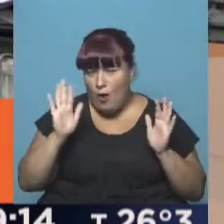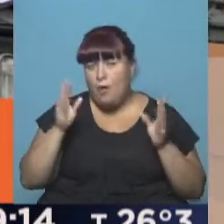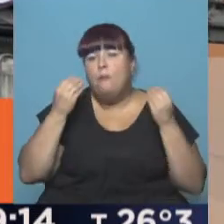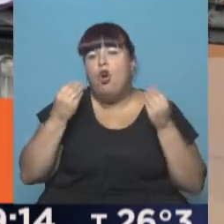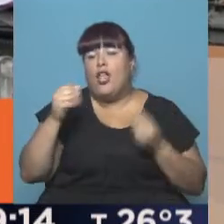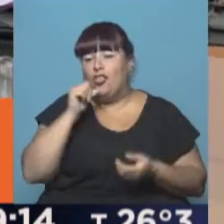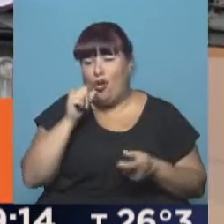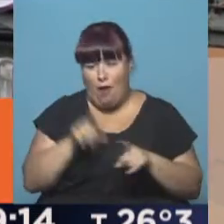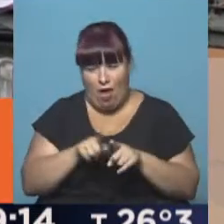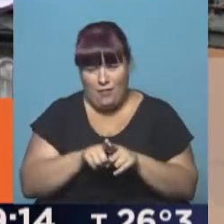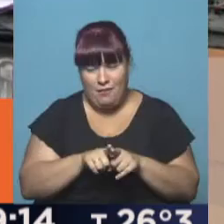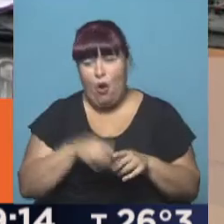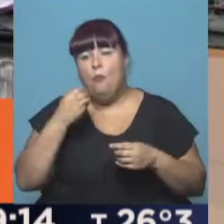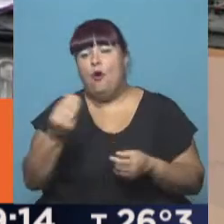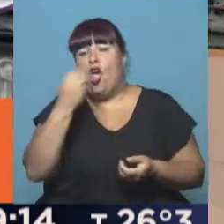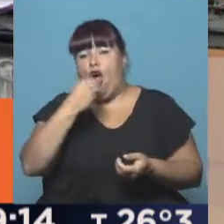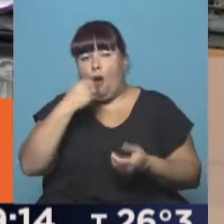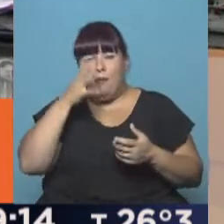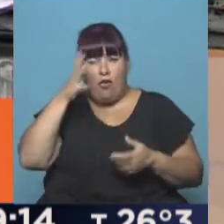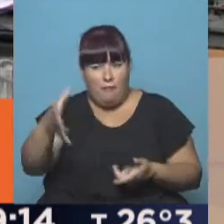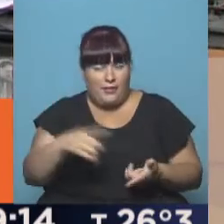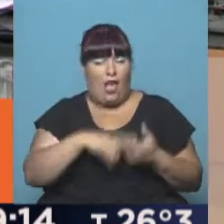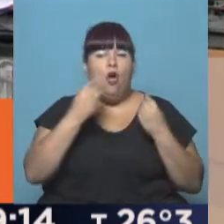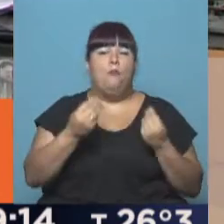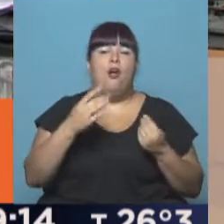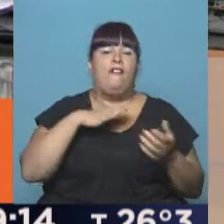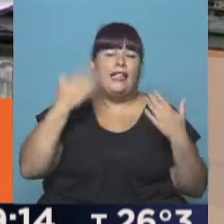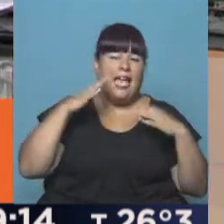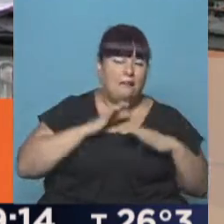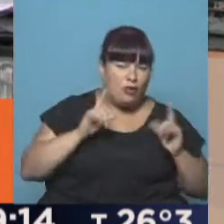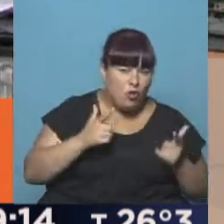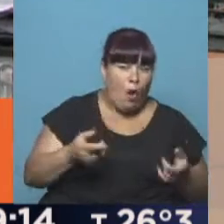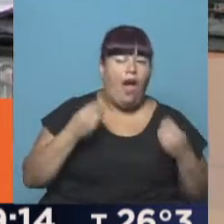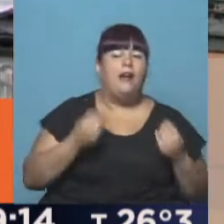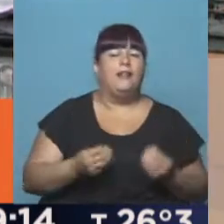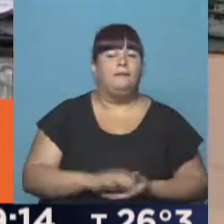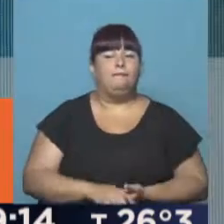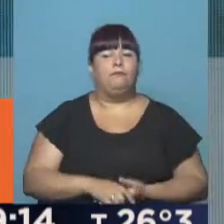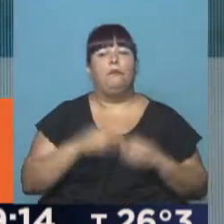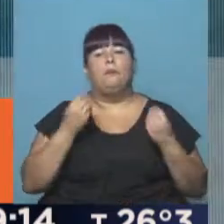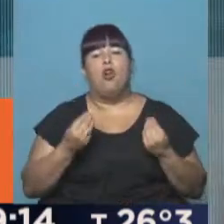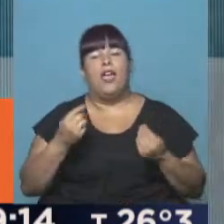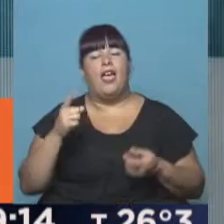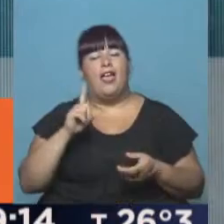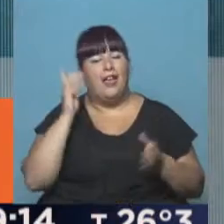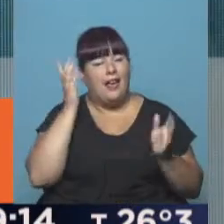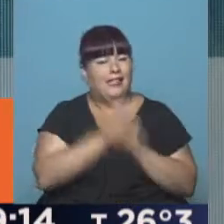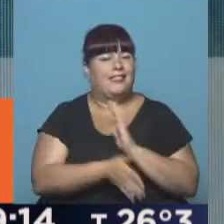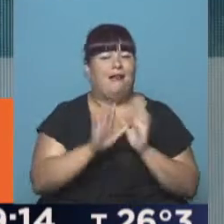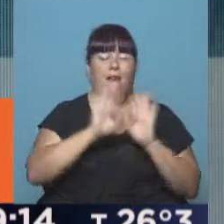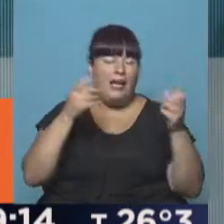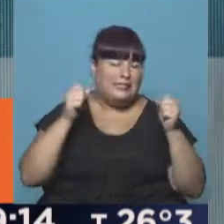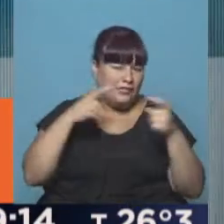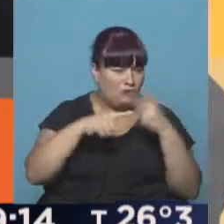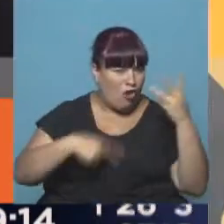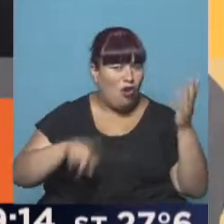qué tomamos, por qué comemos en exceso, por qué no hacemos ejercicio físico, por qué no nos escapamos del estrés, todos